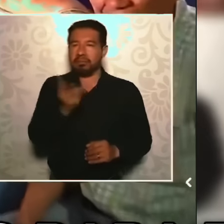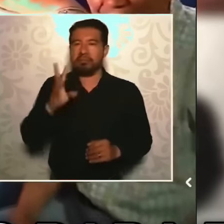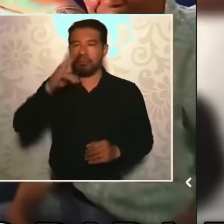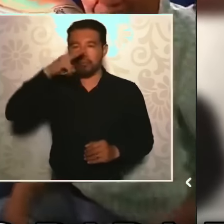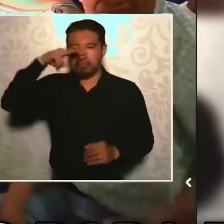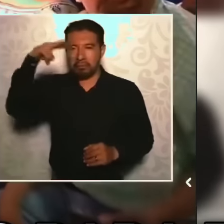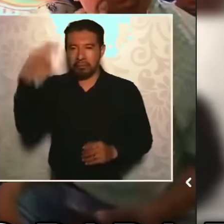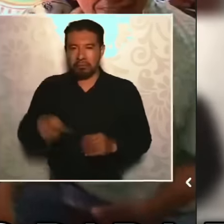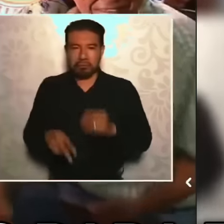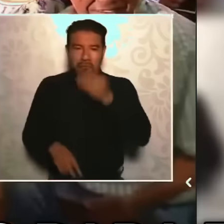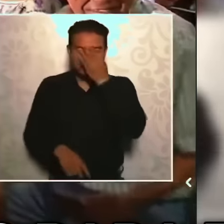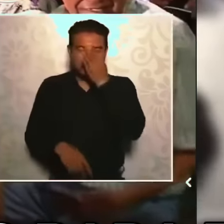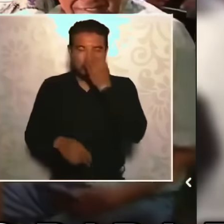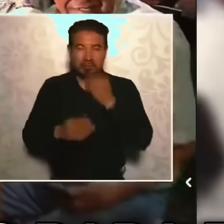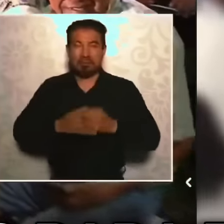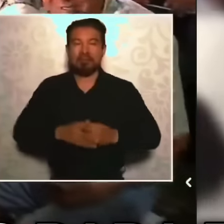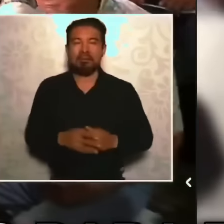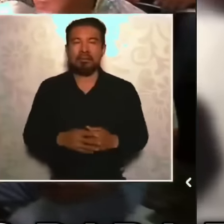mexicanas.